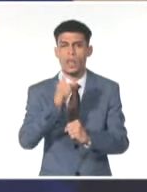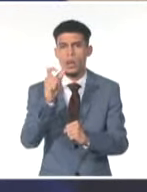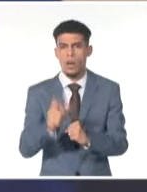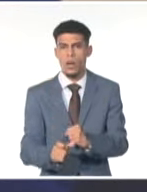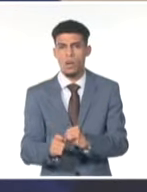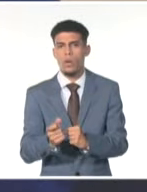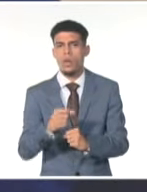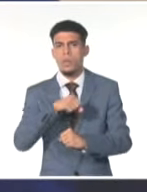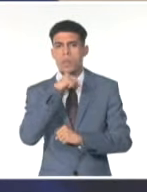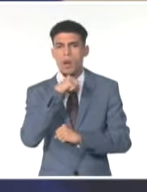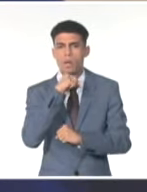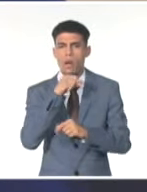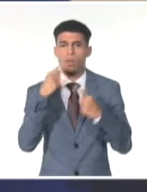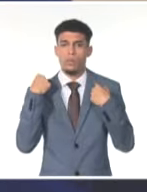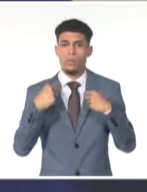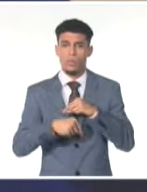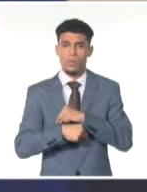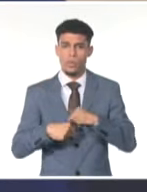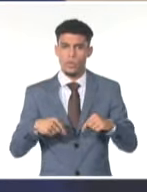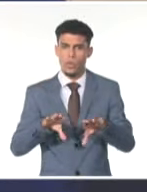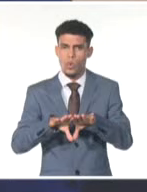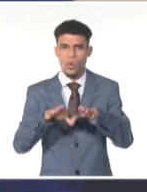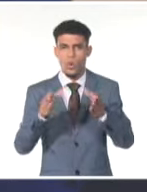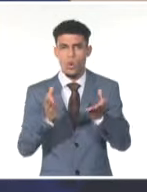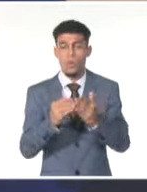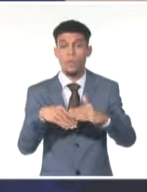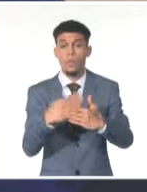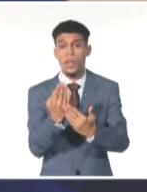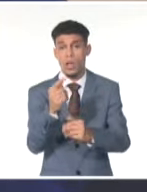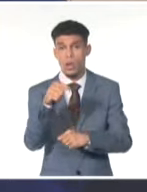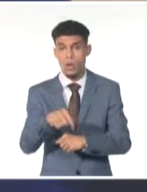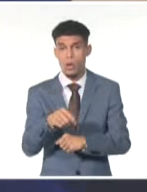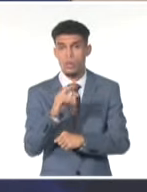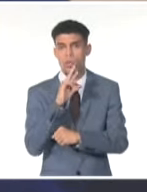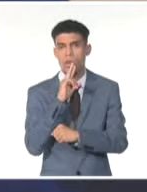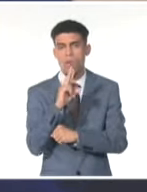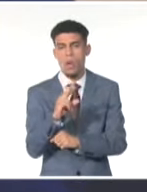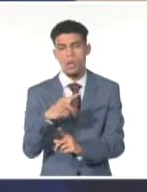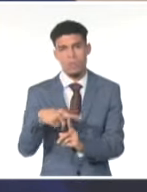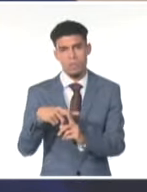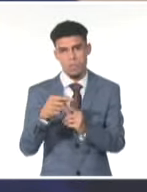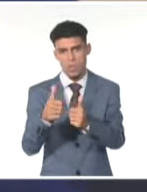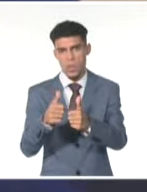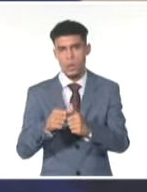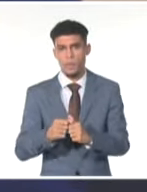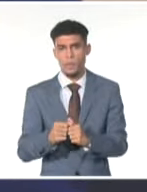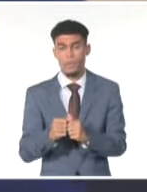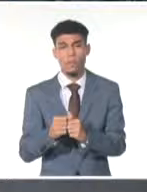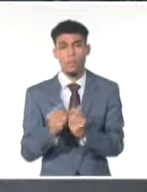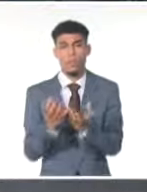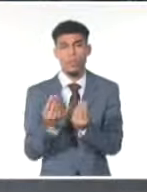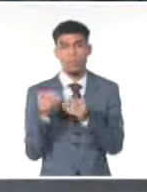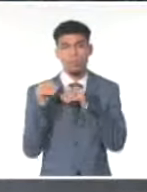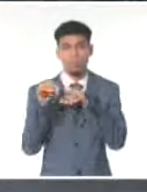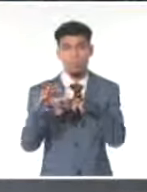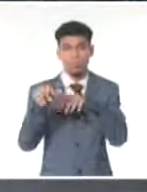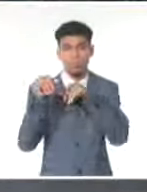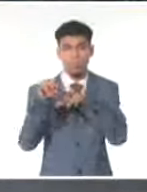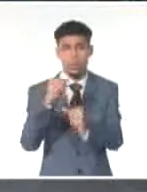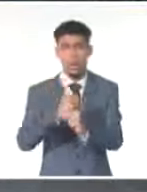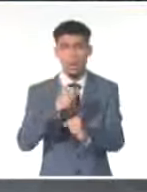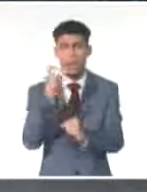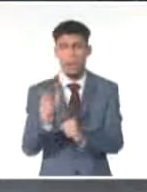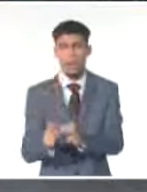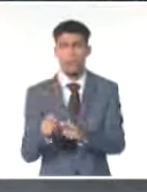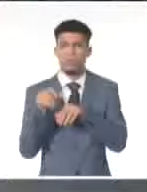pioneros, los nuevos actores económicos que también se han sumado, pero en el día de hoy la respuesta ha sido positiva. Ha sido un mar de trabajadores que han pasado por esta sede. Los comités de